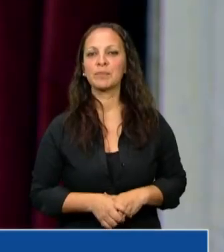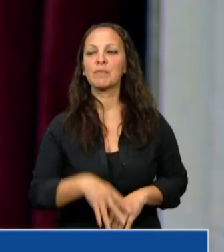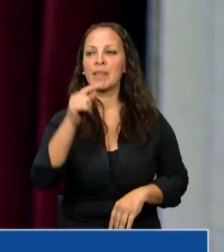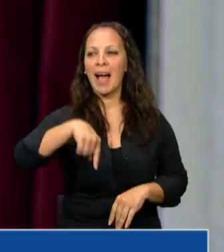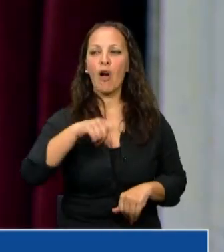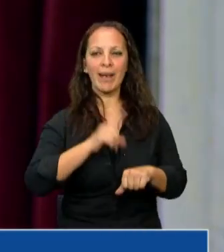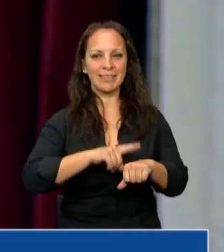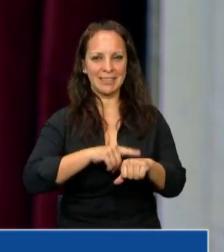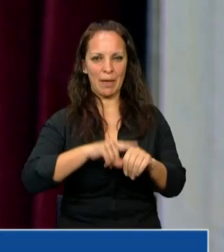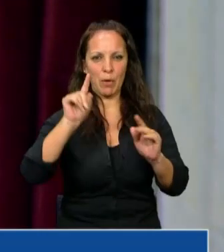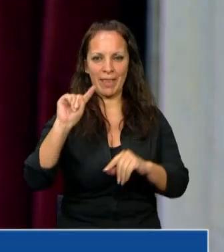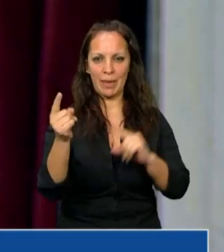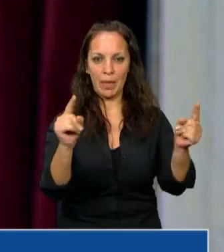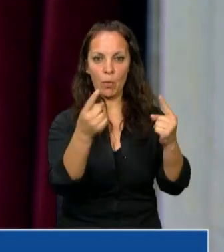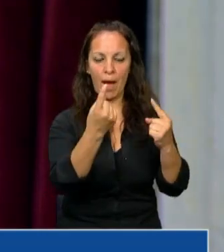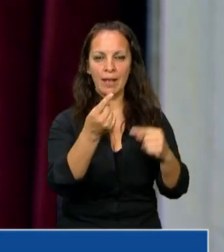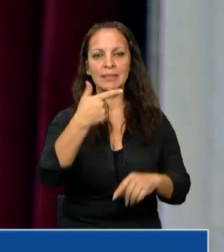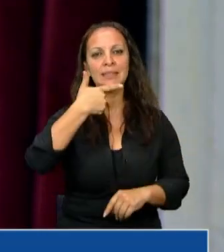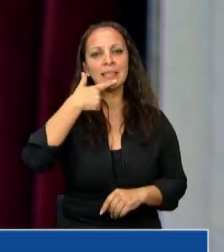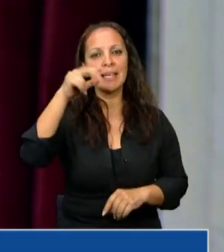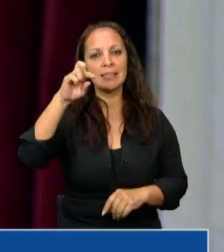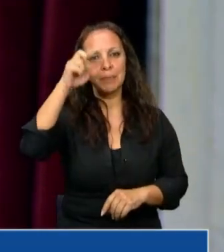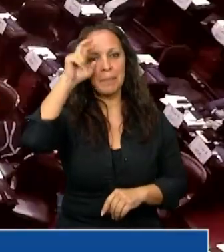Tiene la palabra el diputado José Luis Espert.